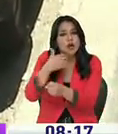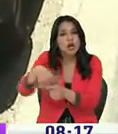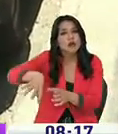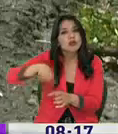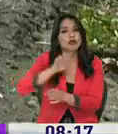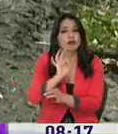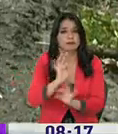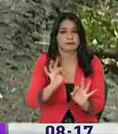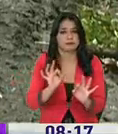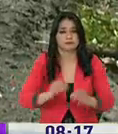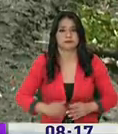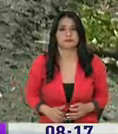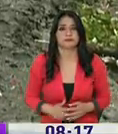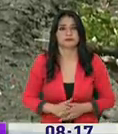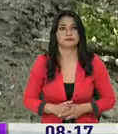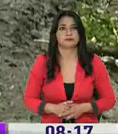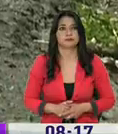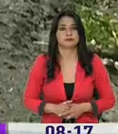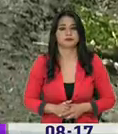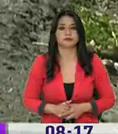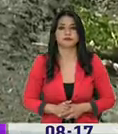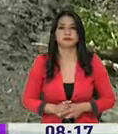se las roben informó prisa y la cadena